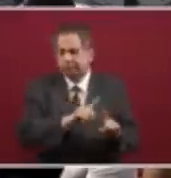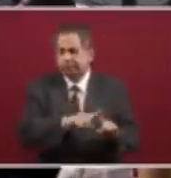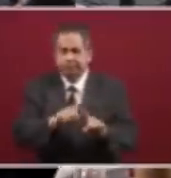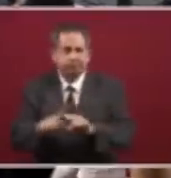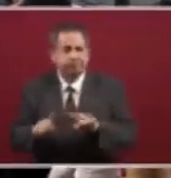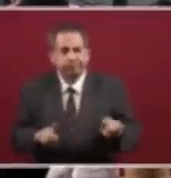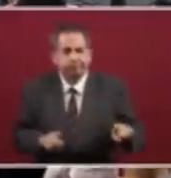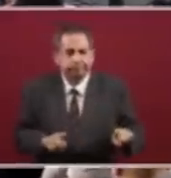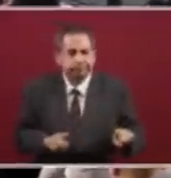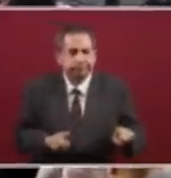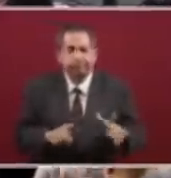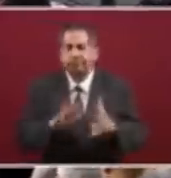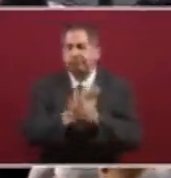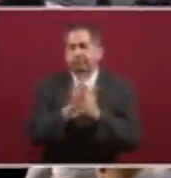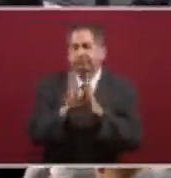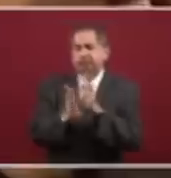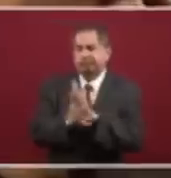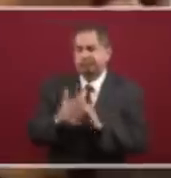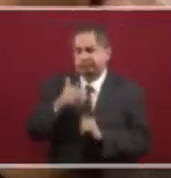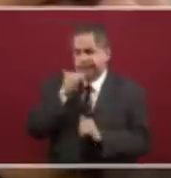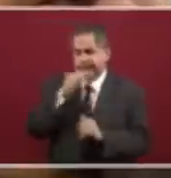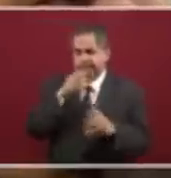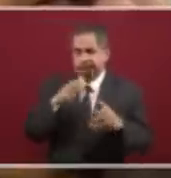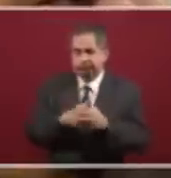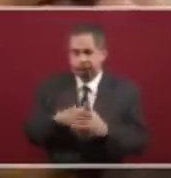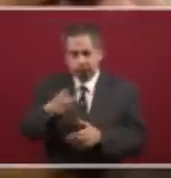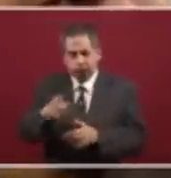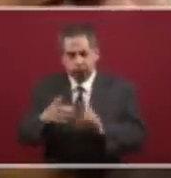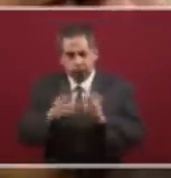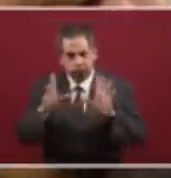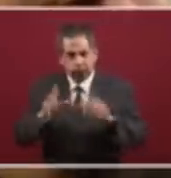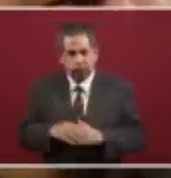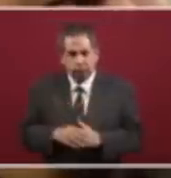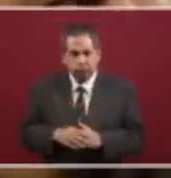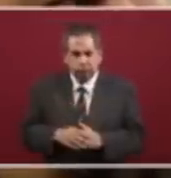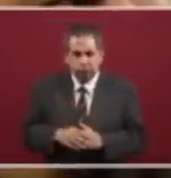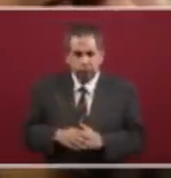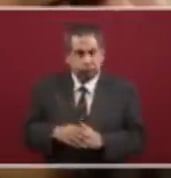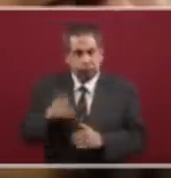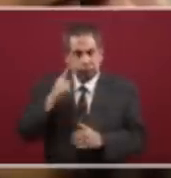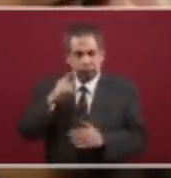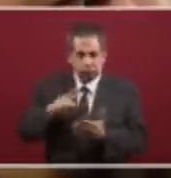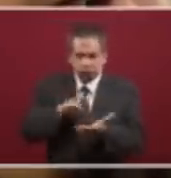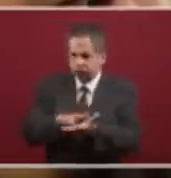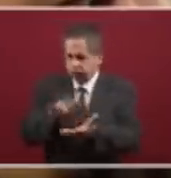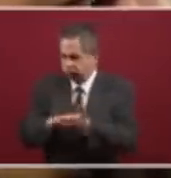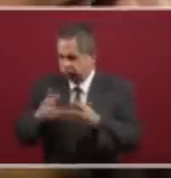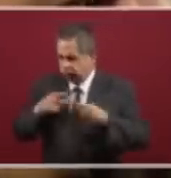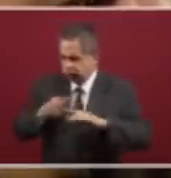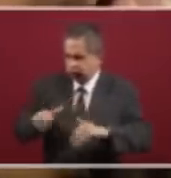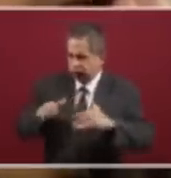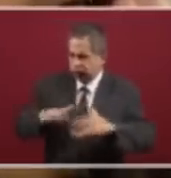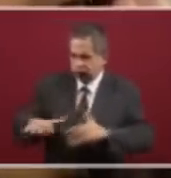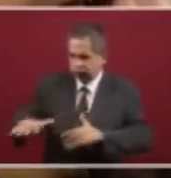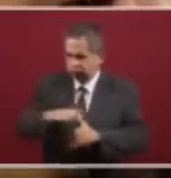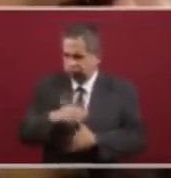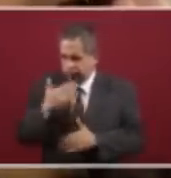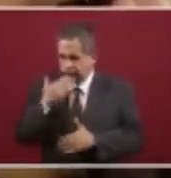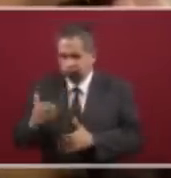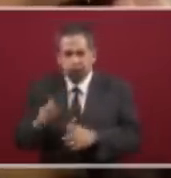tocará el tema de colusión no se ha intentado y lo intenta con el apoyo de la población llevar a cabo